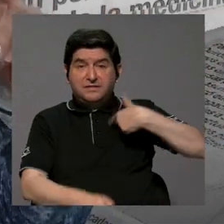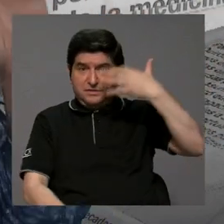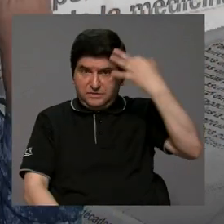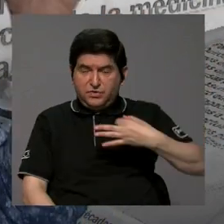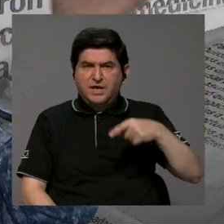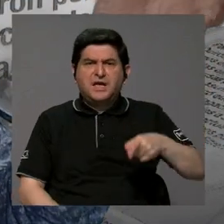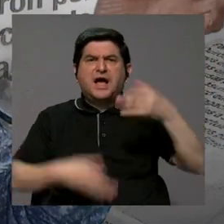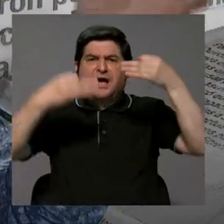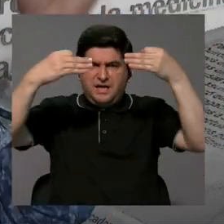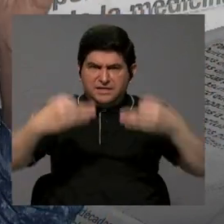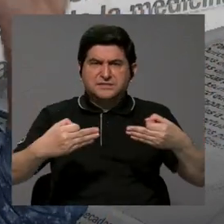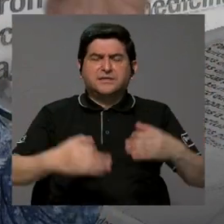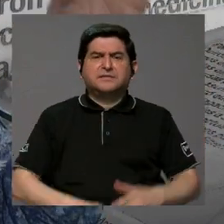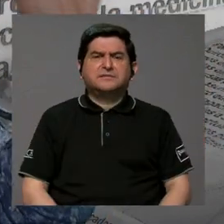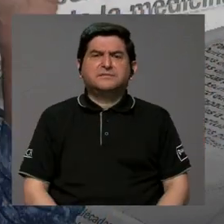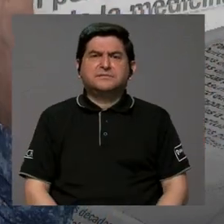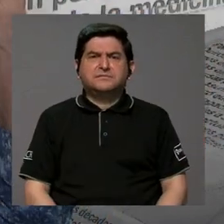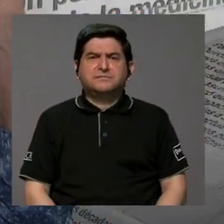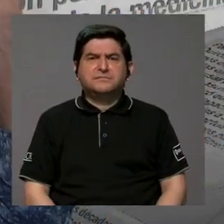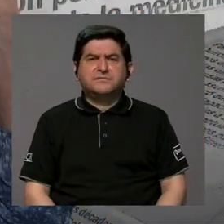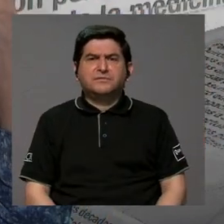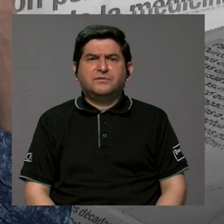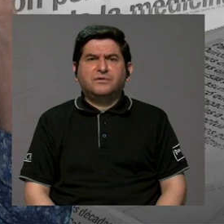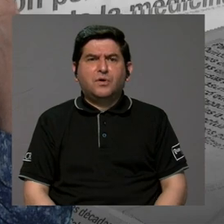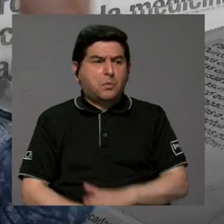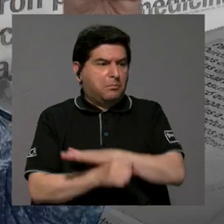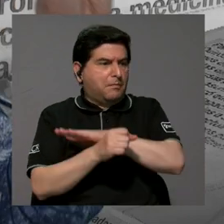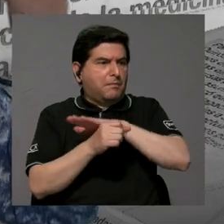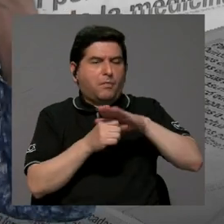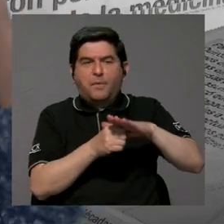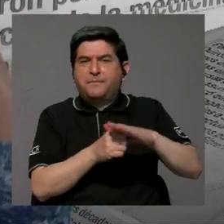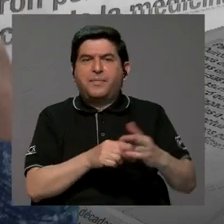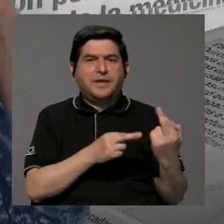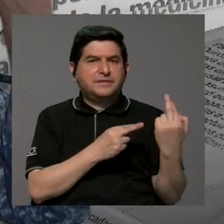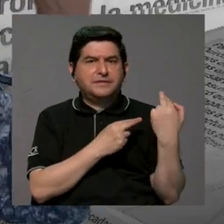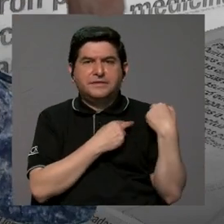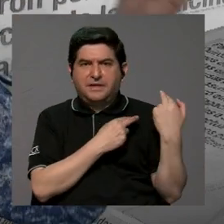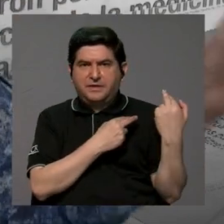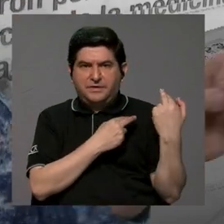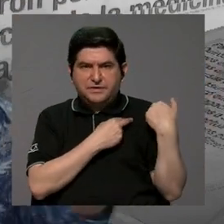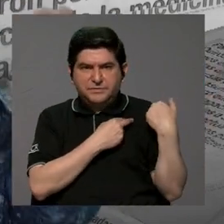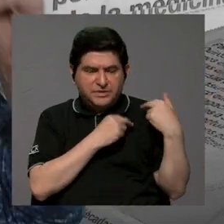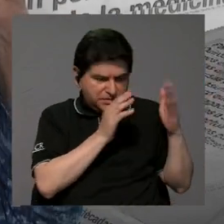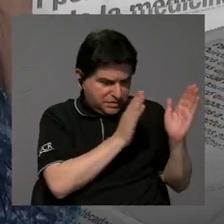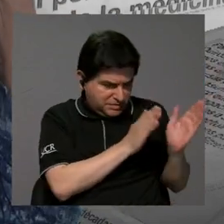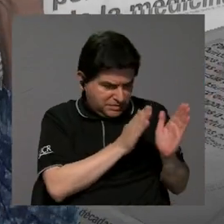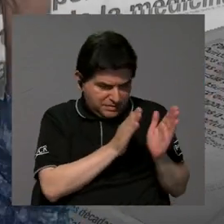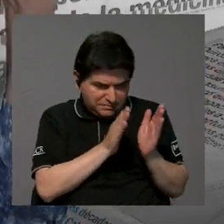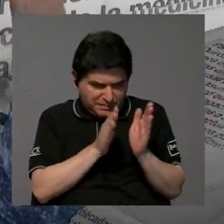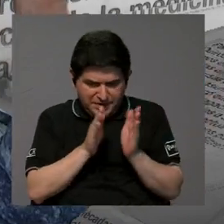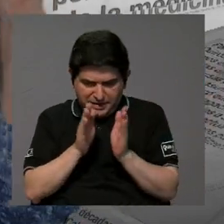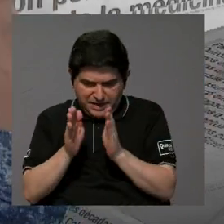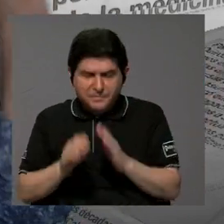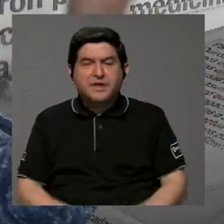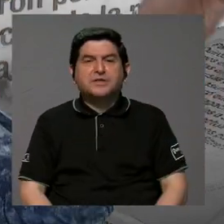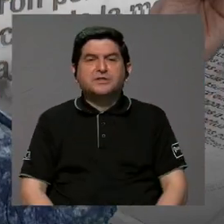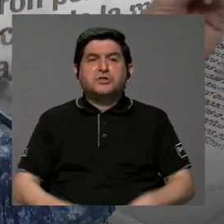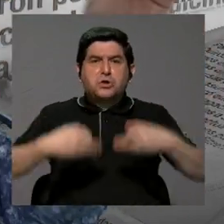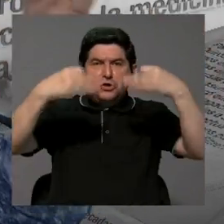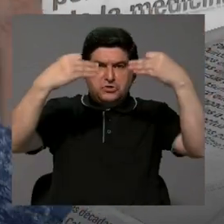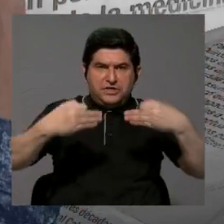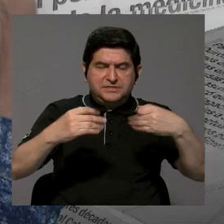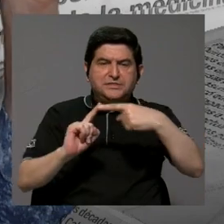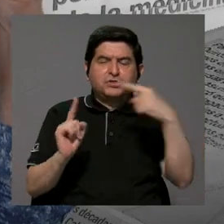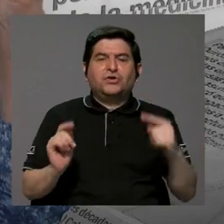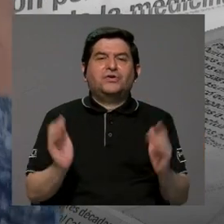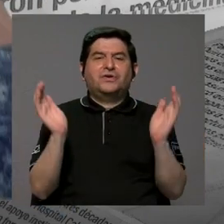anteriormente me parecía que esas decisiones eran de entero organización, directrices